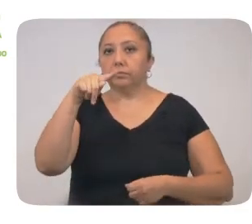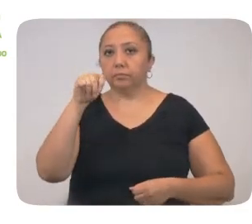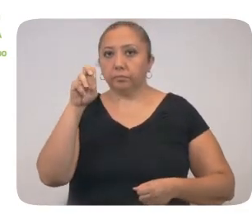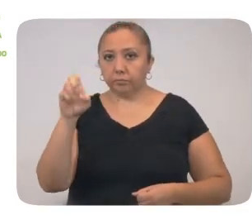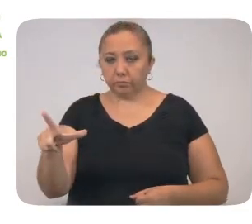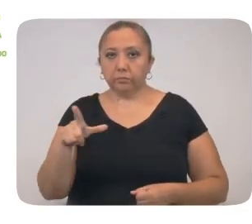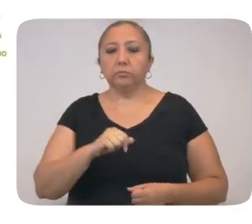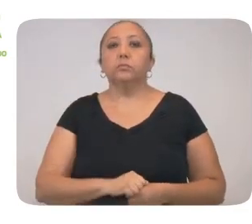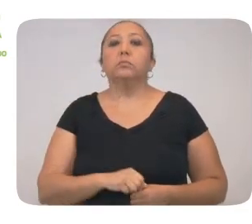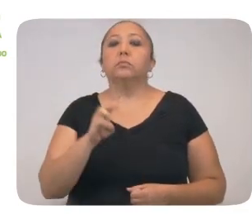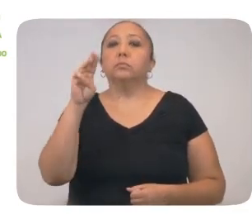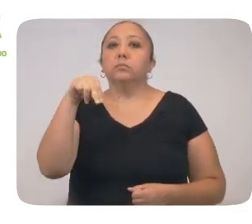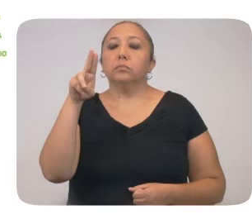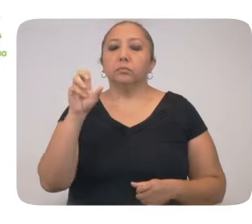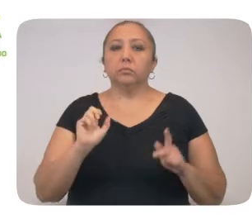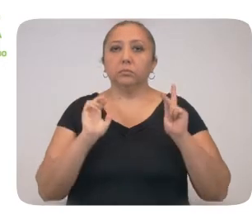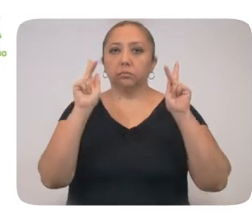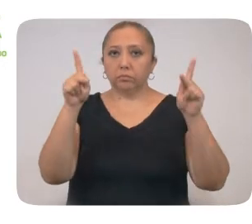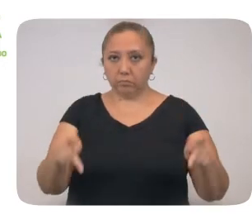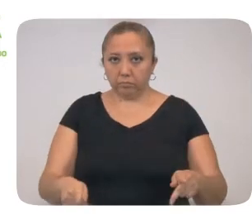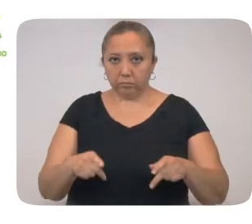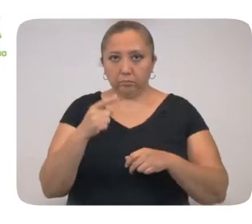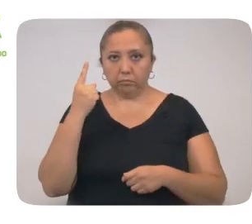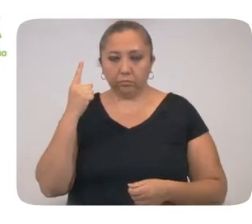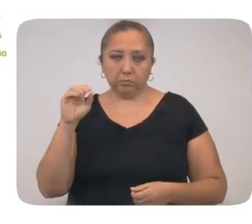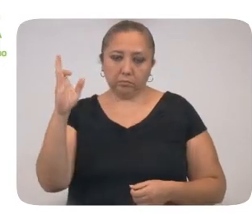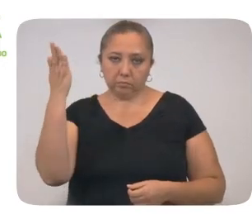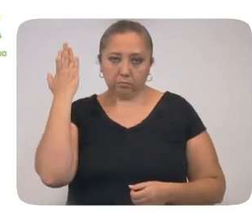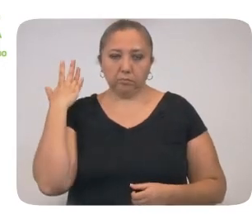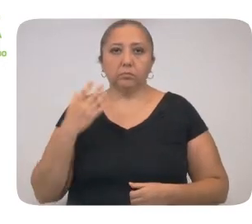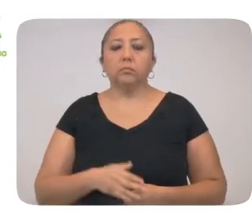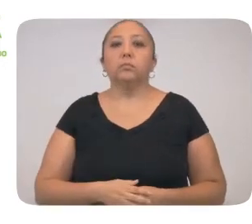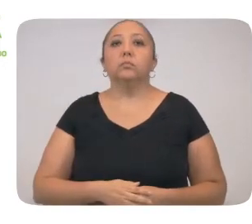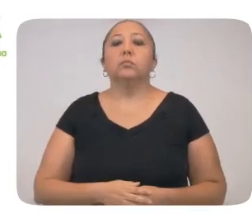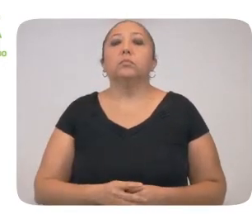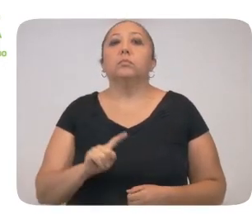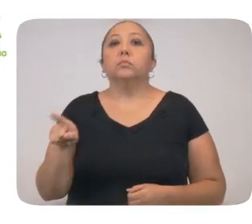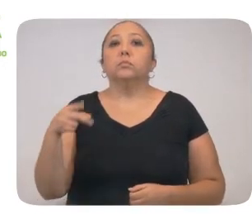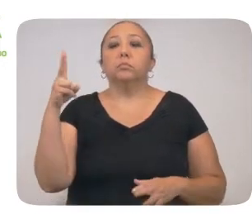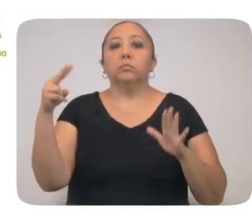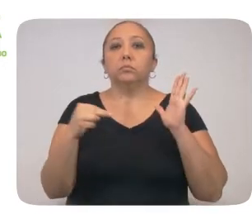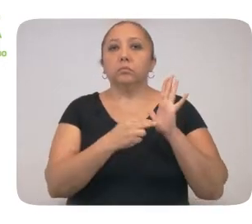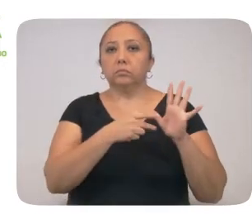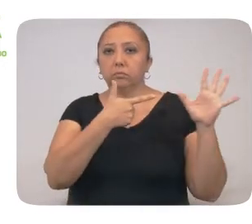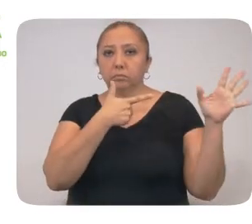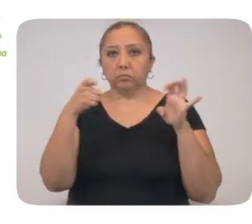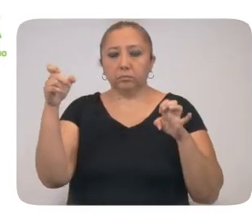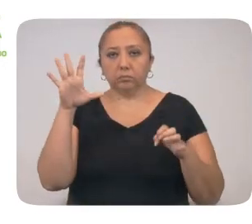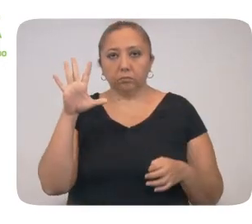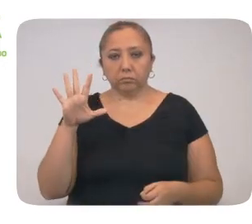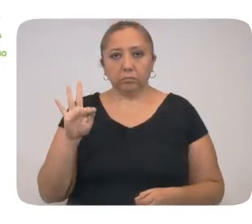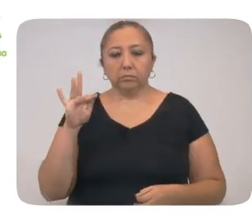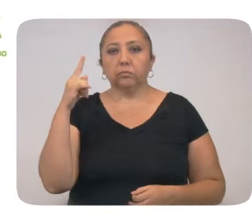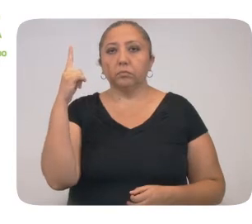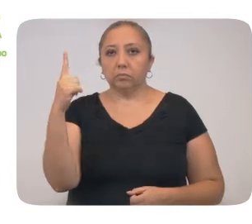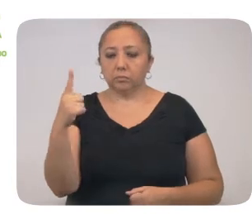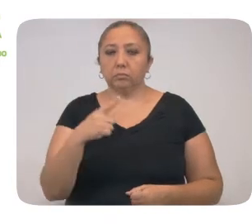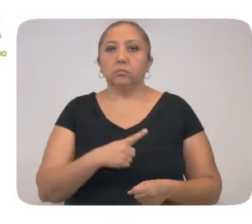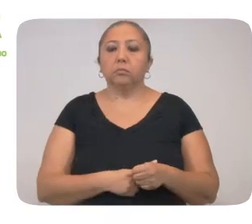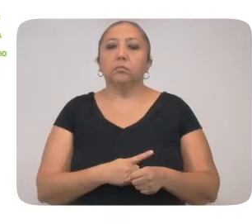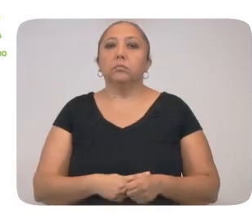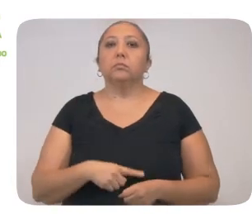Muna, Oxcuzcap, Progreso y Tixcocob y un foráneo. En total, ya son 2,741 casos